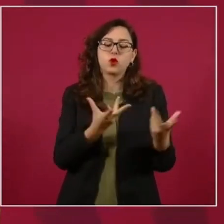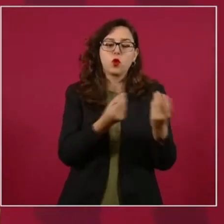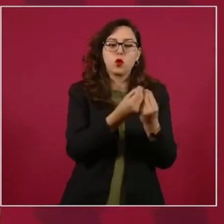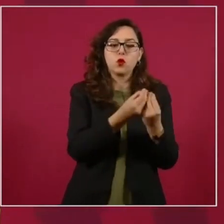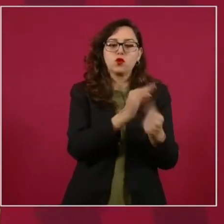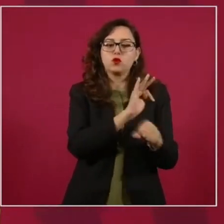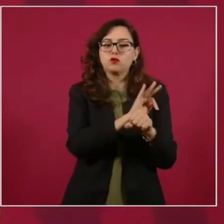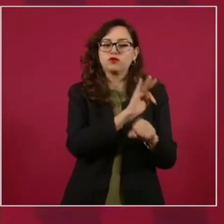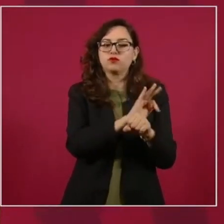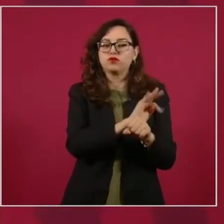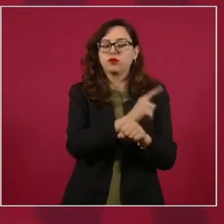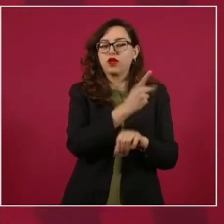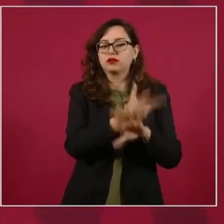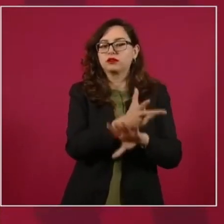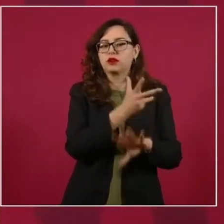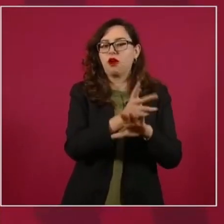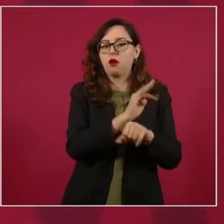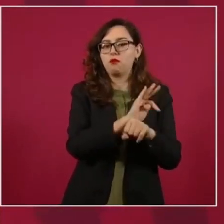legisladores mexicanos